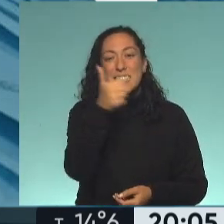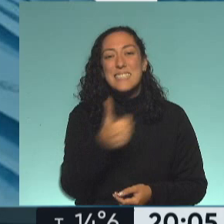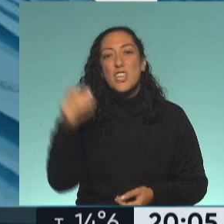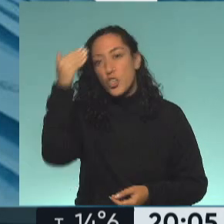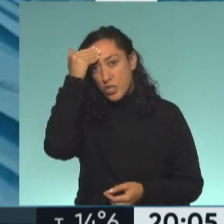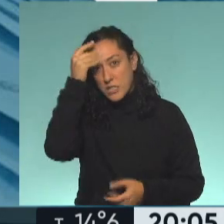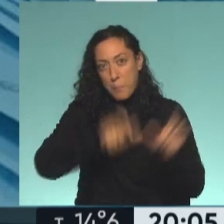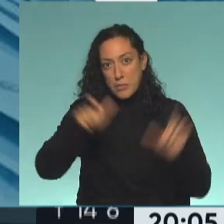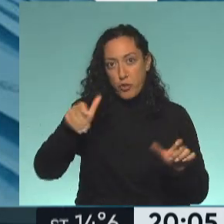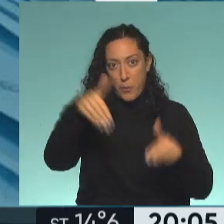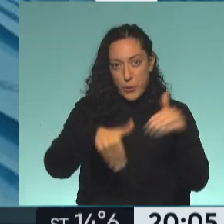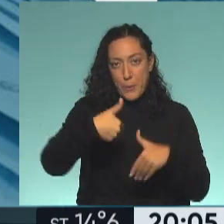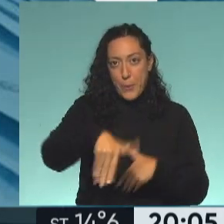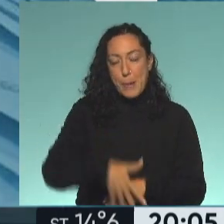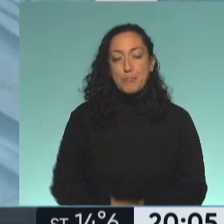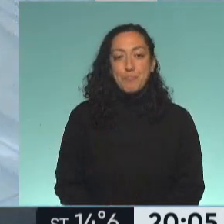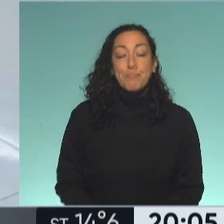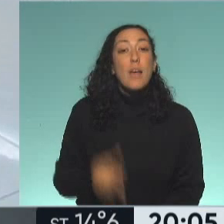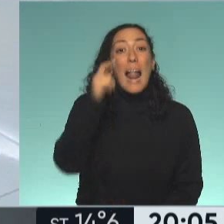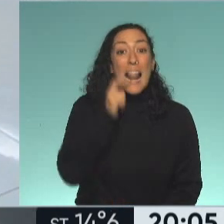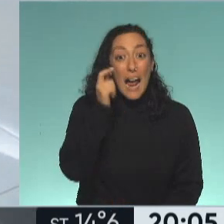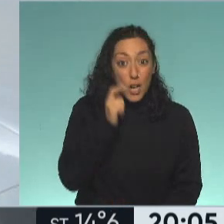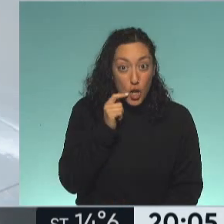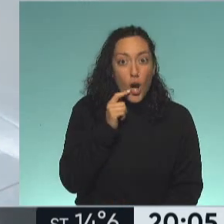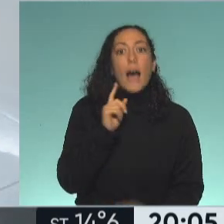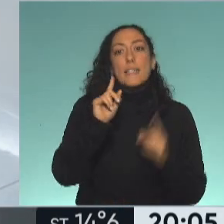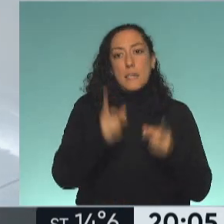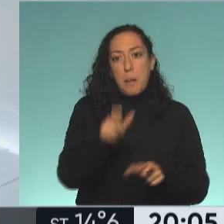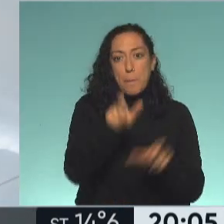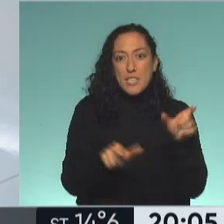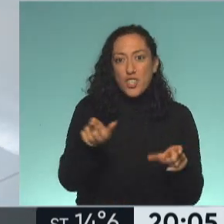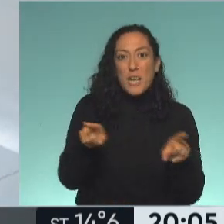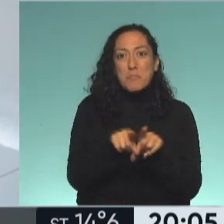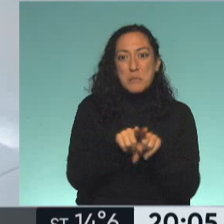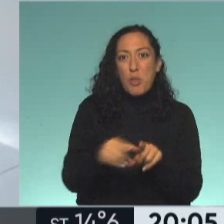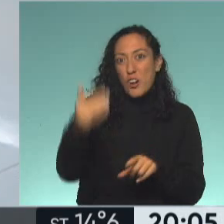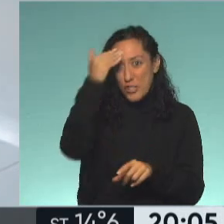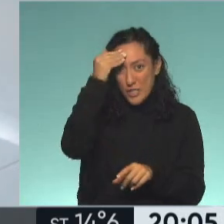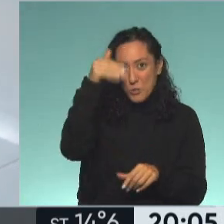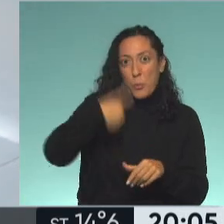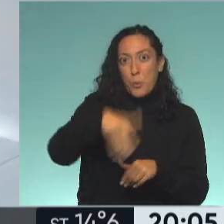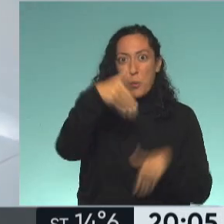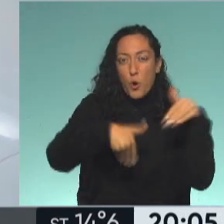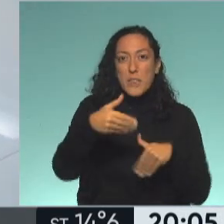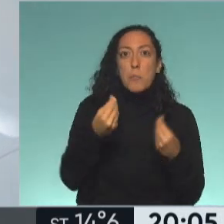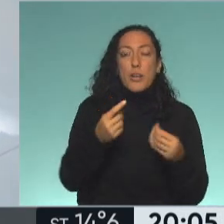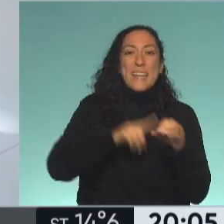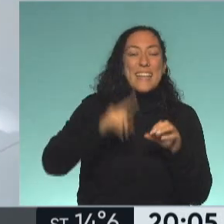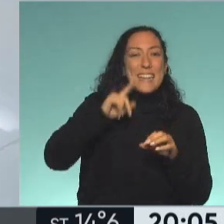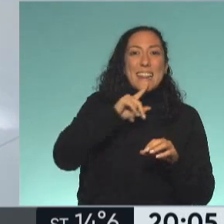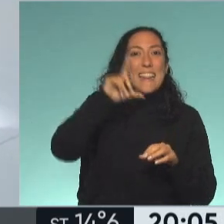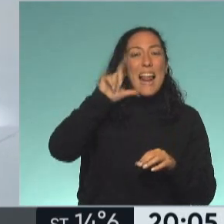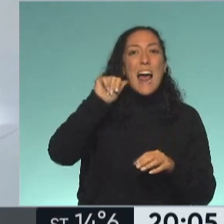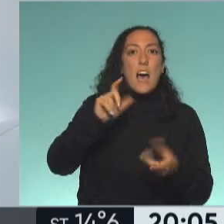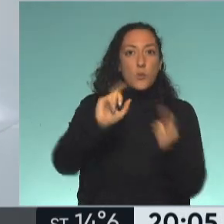301.615. Perfecto. Como vemos en La Rioja, también tenemos convencionales constituyentes. Quintela va a buscar renovar su mandato.